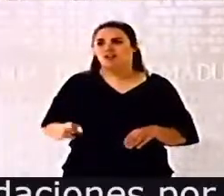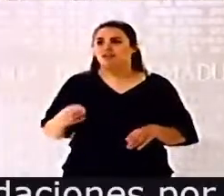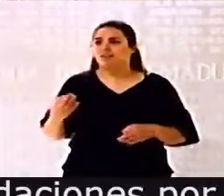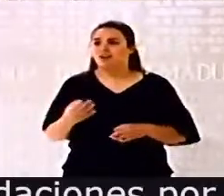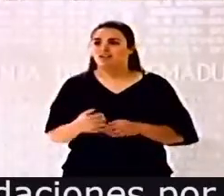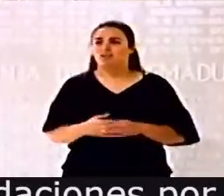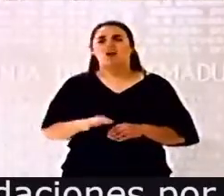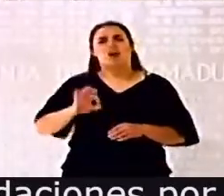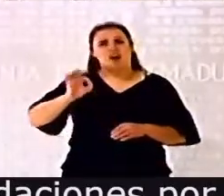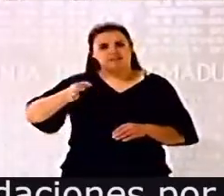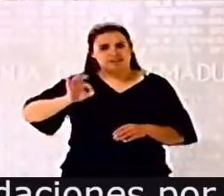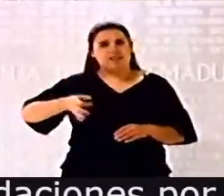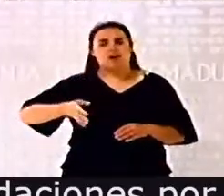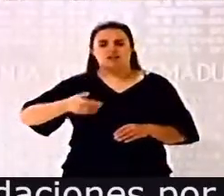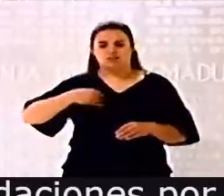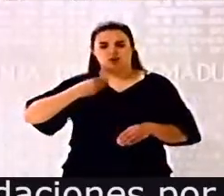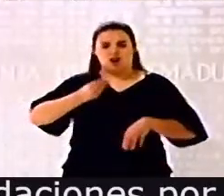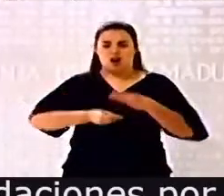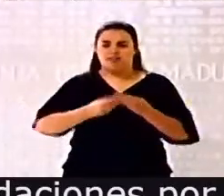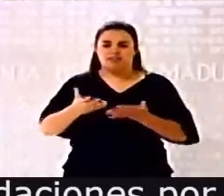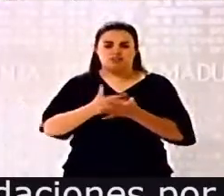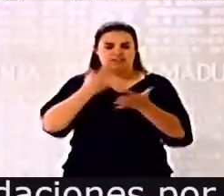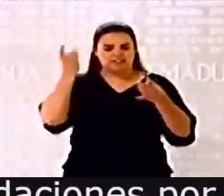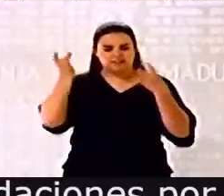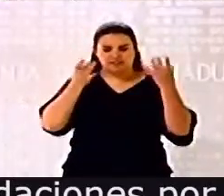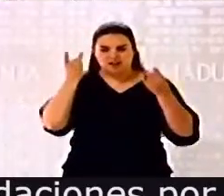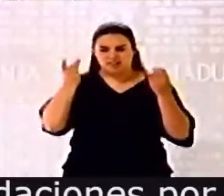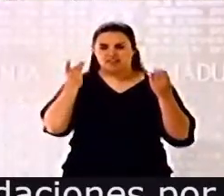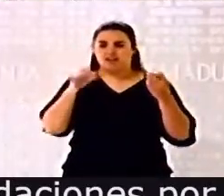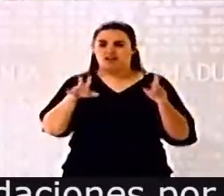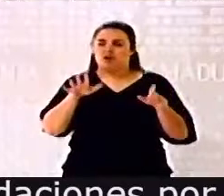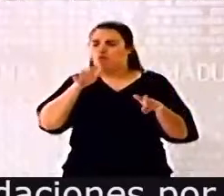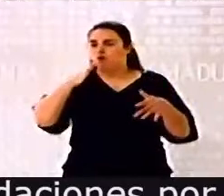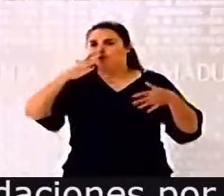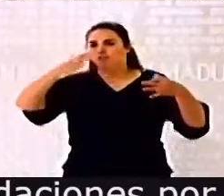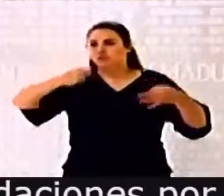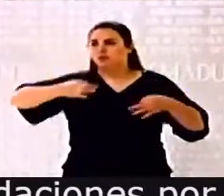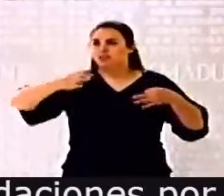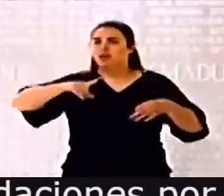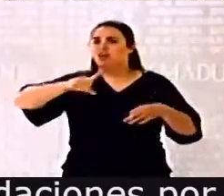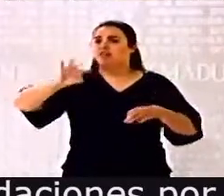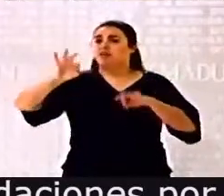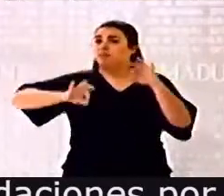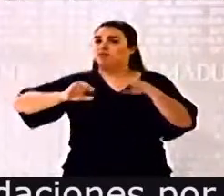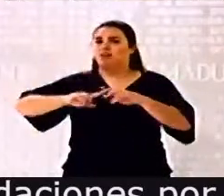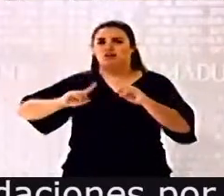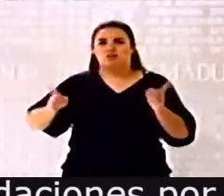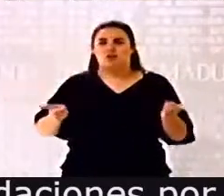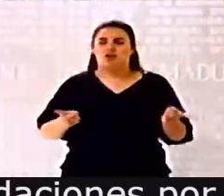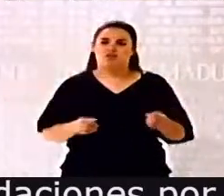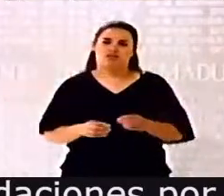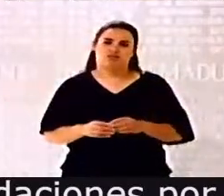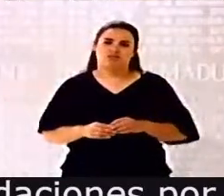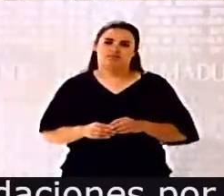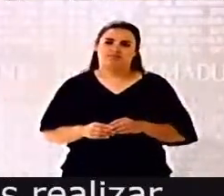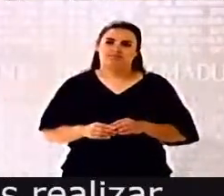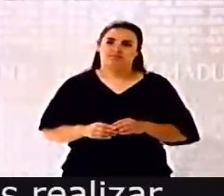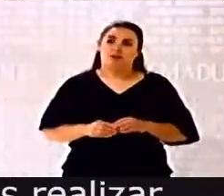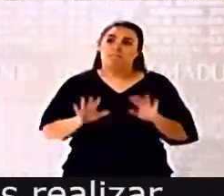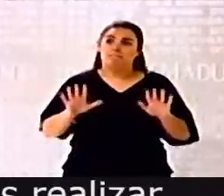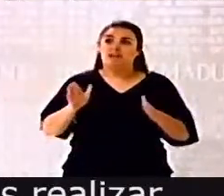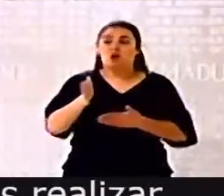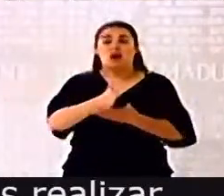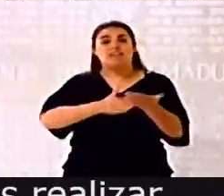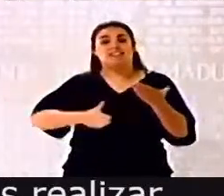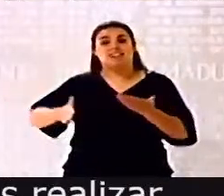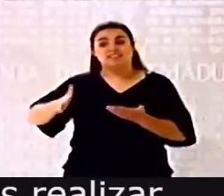que es cierto que no podemos realizar todas las actividades con una seguridad del 100%, pero es que la